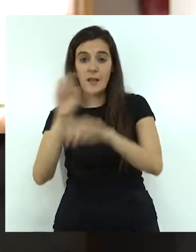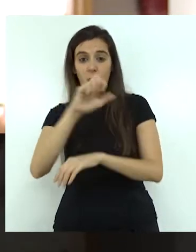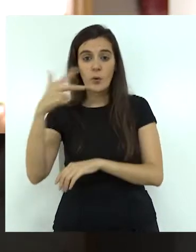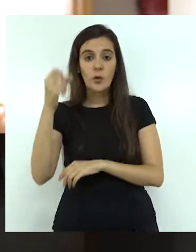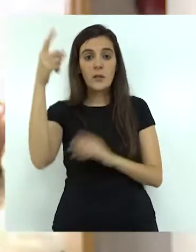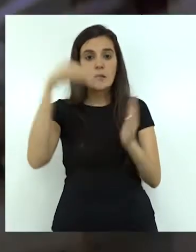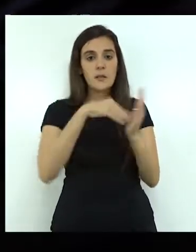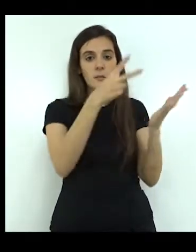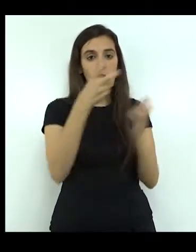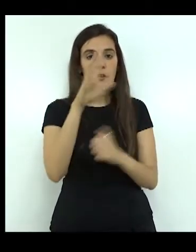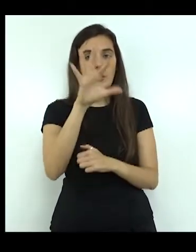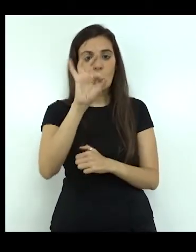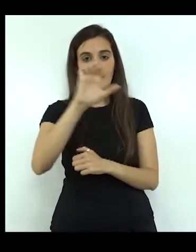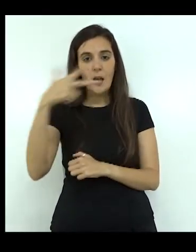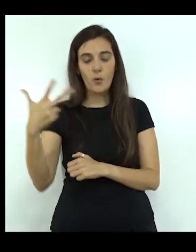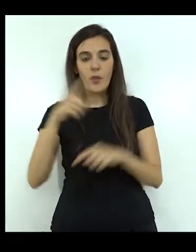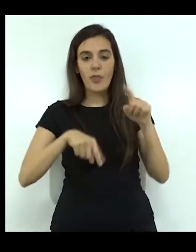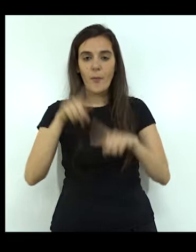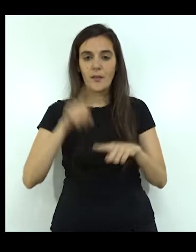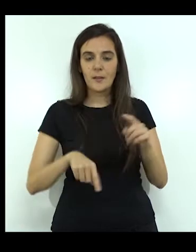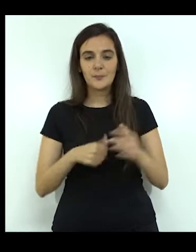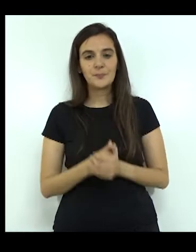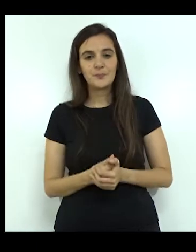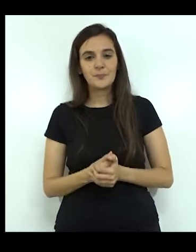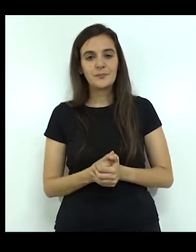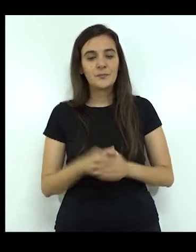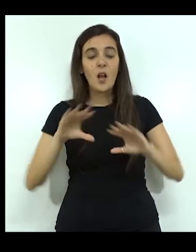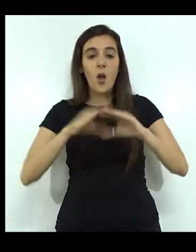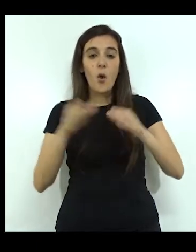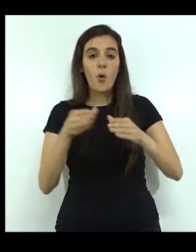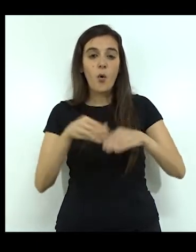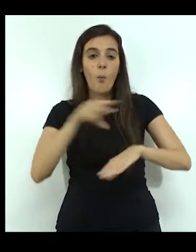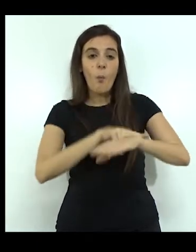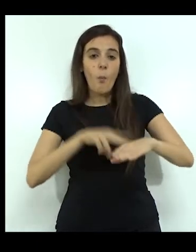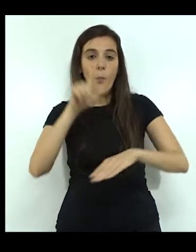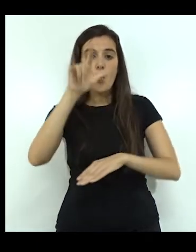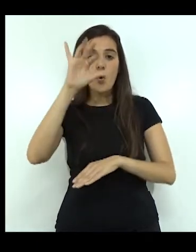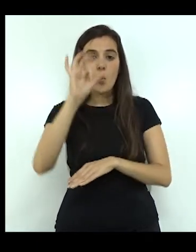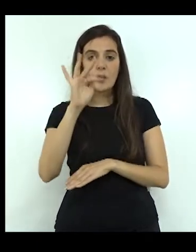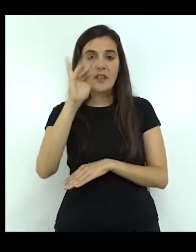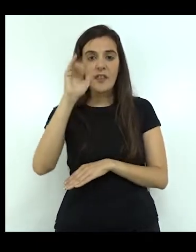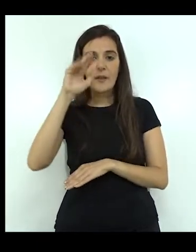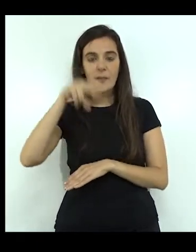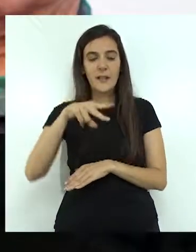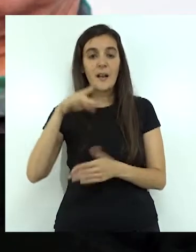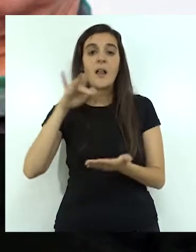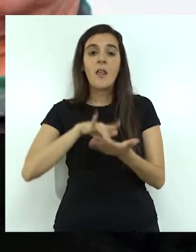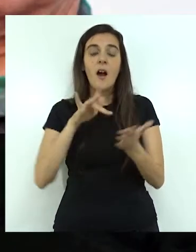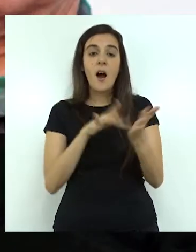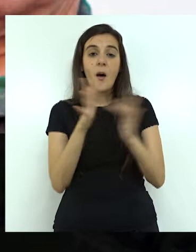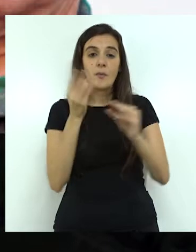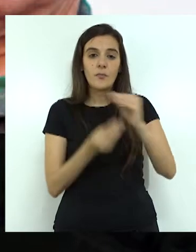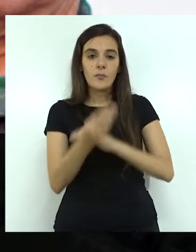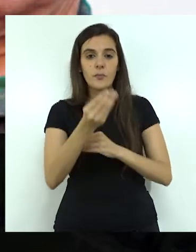volumen de facturación en el general de división luis cebrián carlos bonet nació en madrid el 27 de septiembre de 1960